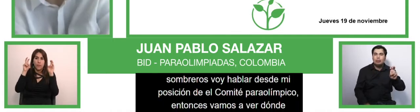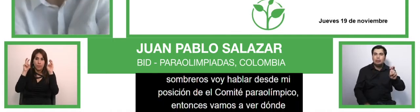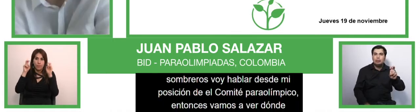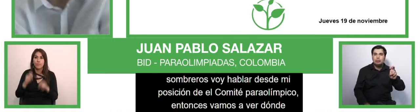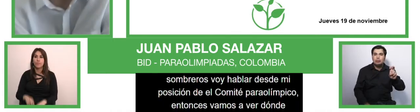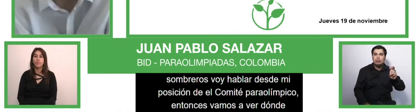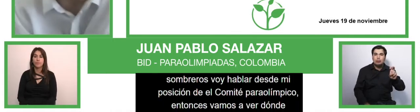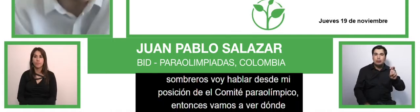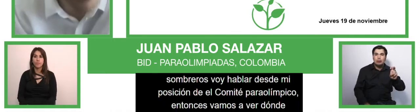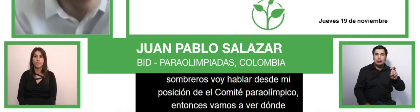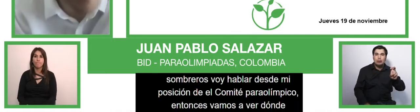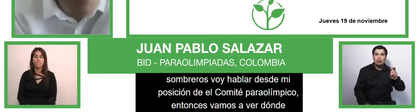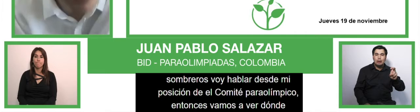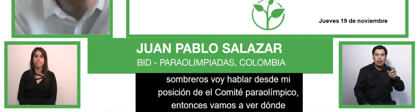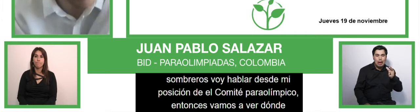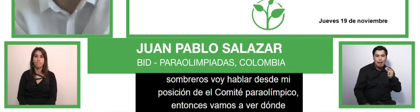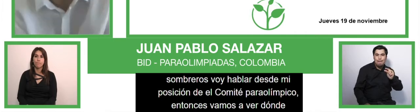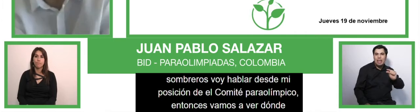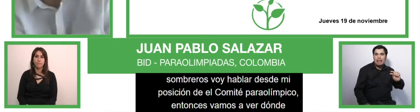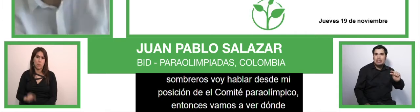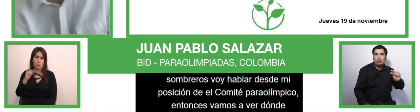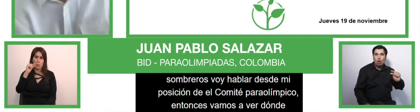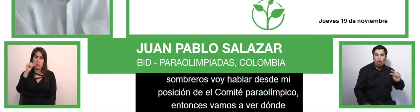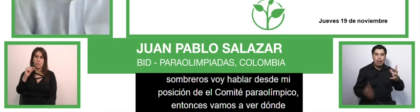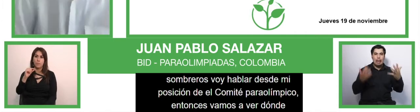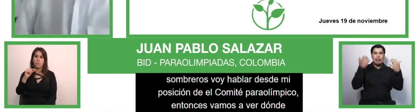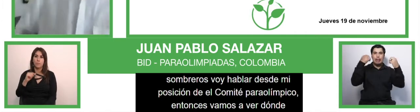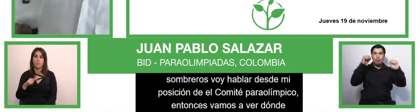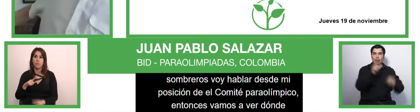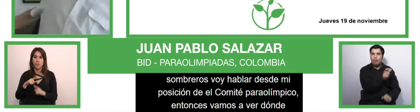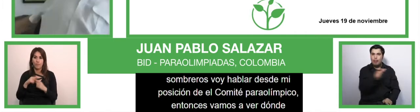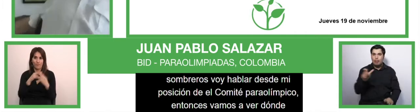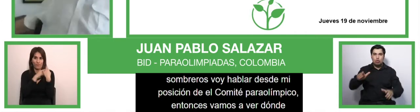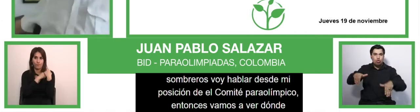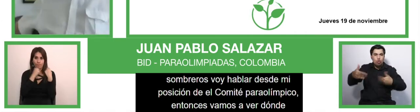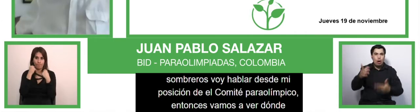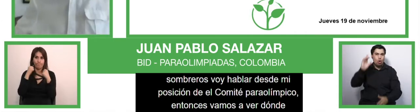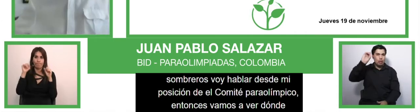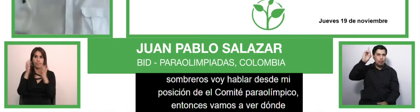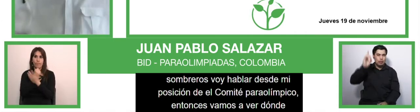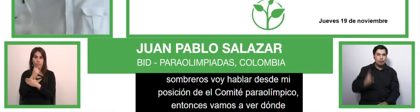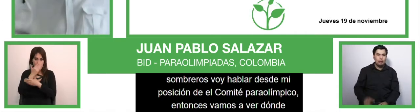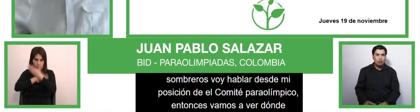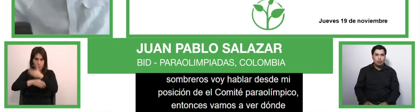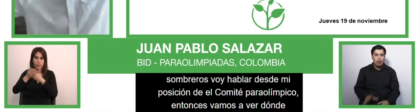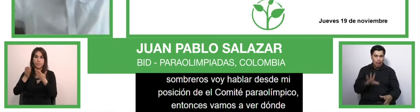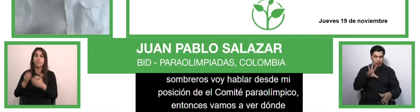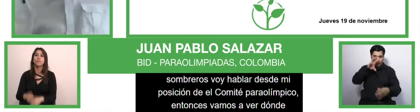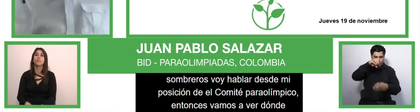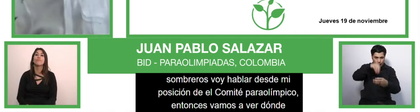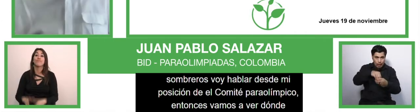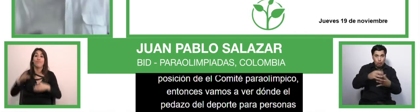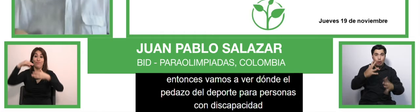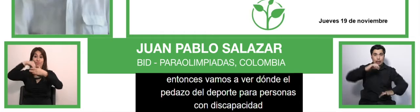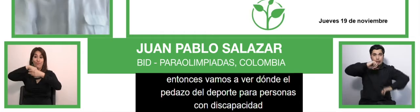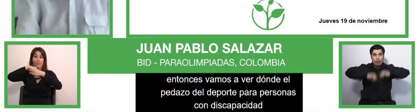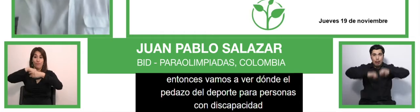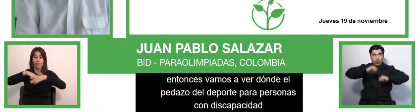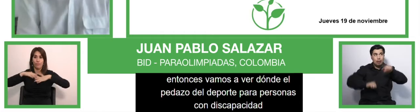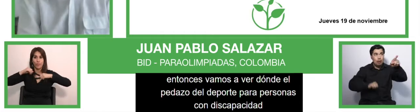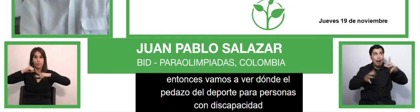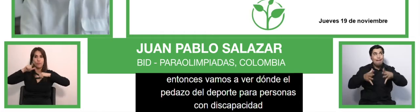el pedacito del deporte para personas con discapacidad dentro de esta máquina más grande que